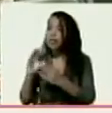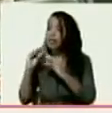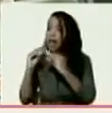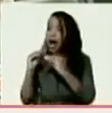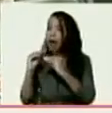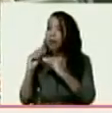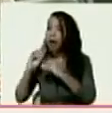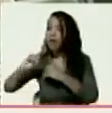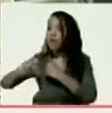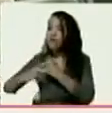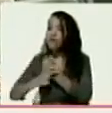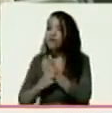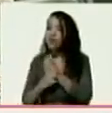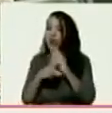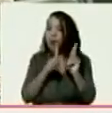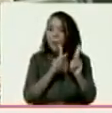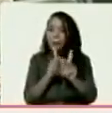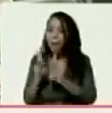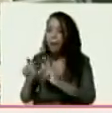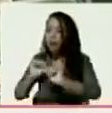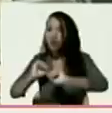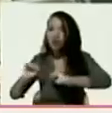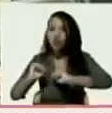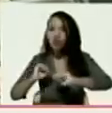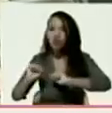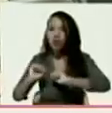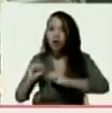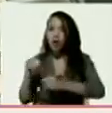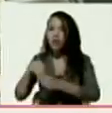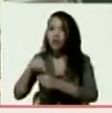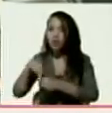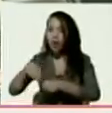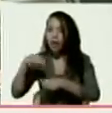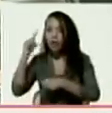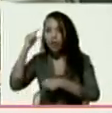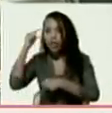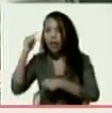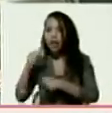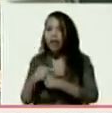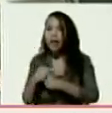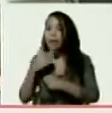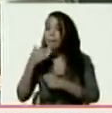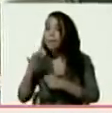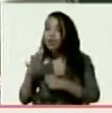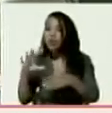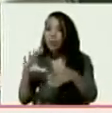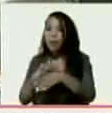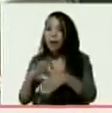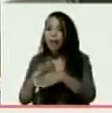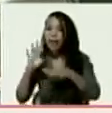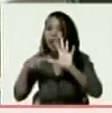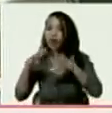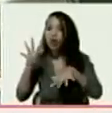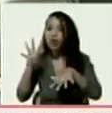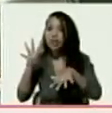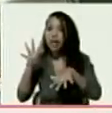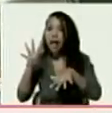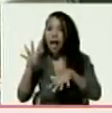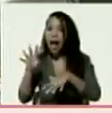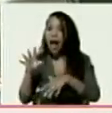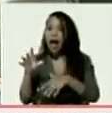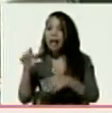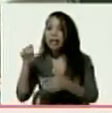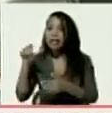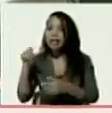Guaidó de una agenda de movilizaciones, incluye una para estos días y también para el próximo martes 14 a la sede